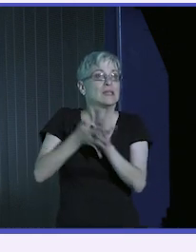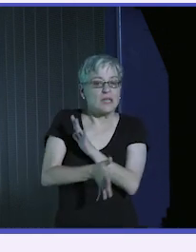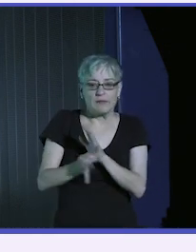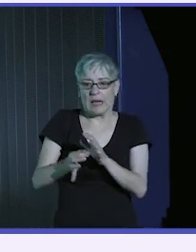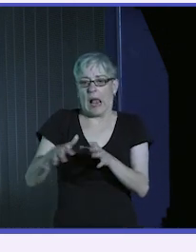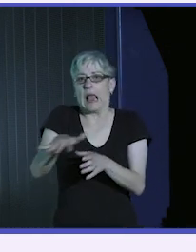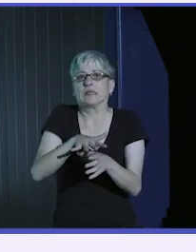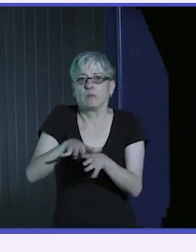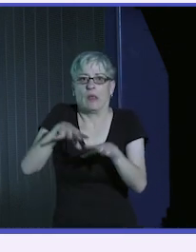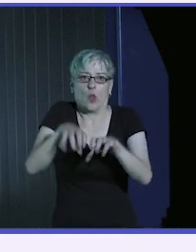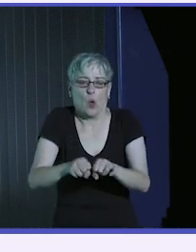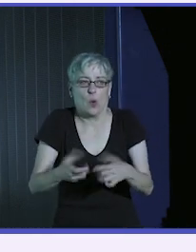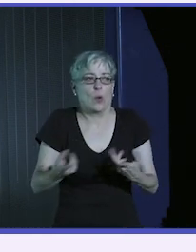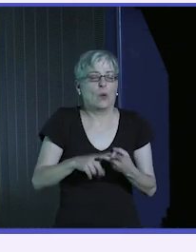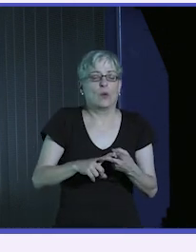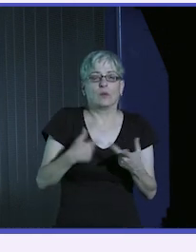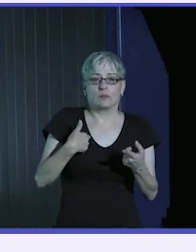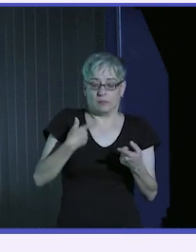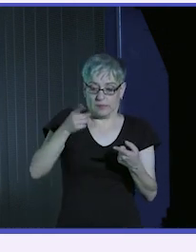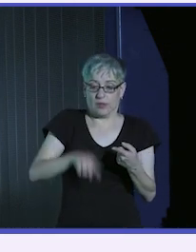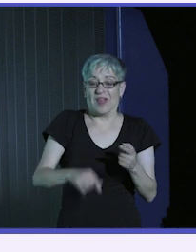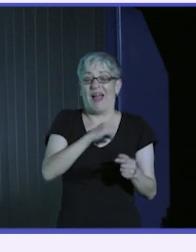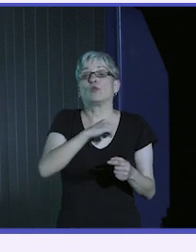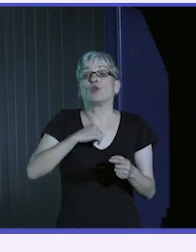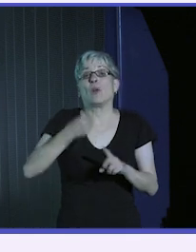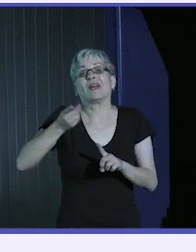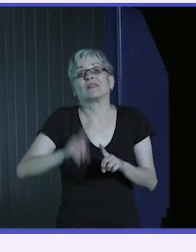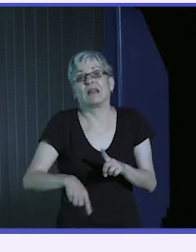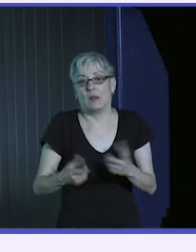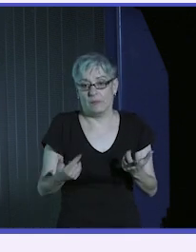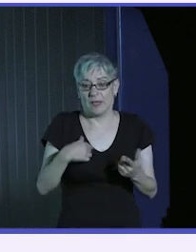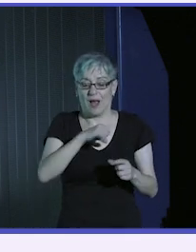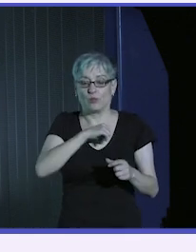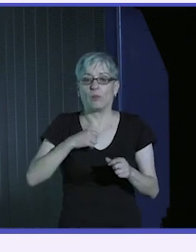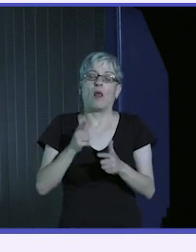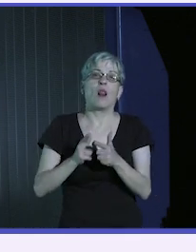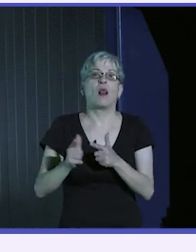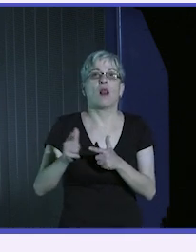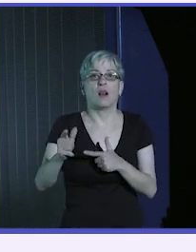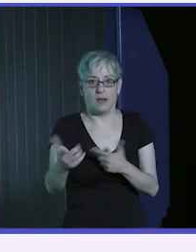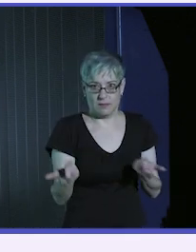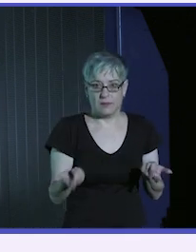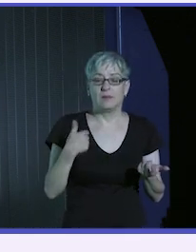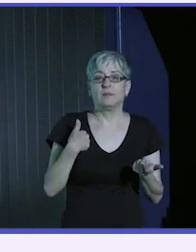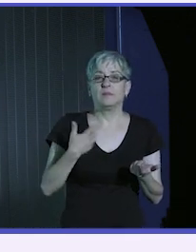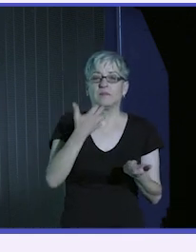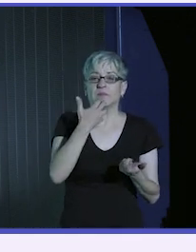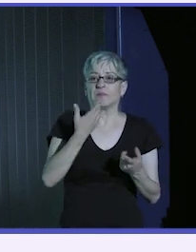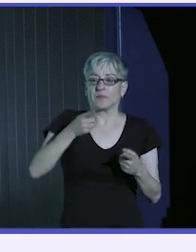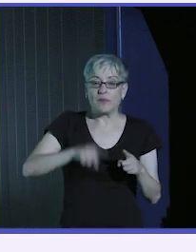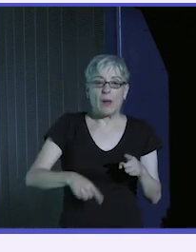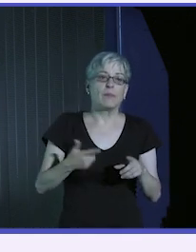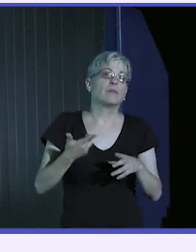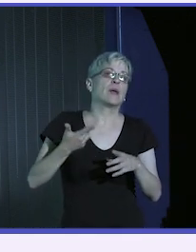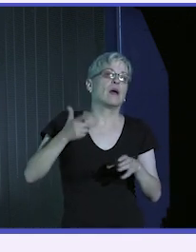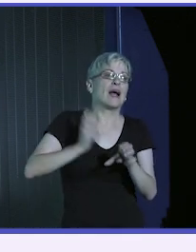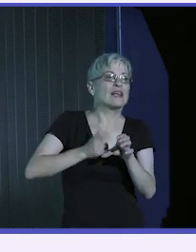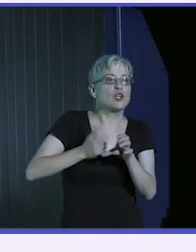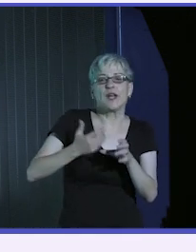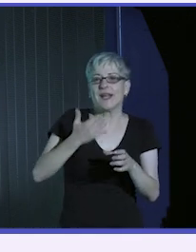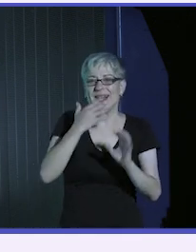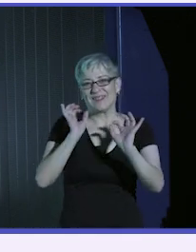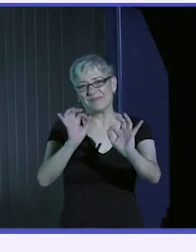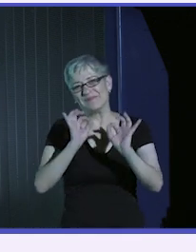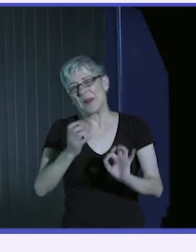que ocupa y, por tanto, también redunda en la autonomía de ese coche y, a su vez, pues toda la red de electrolineras que hacen falta desplegar y